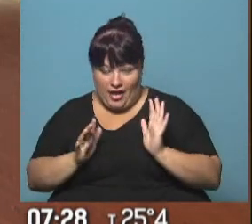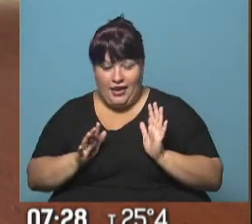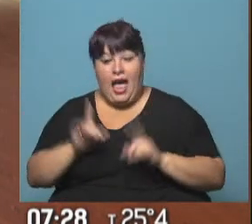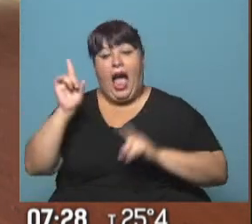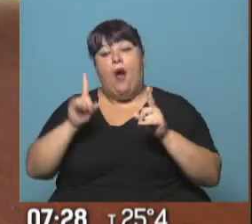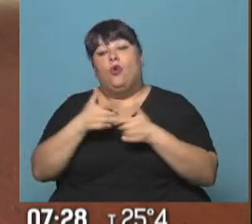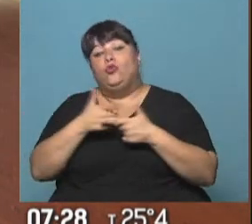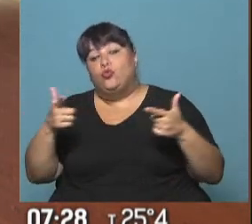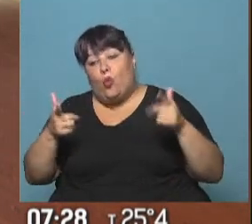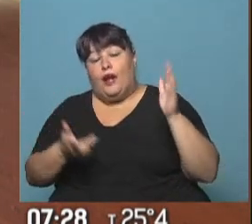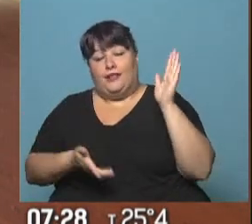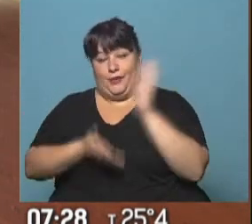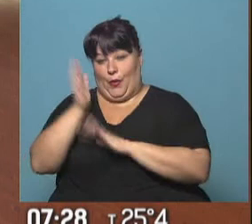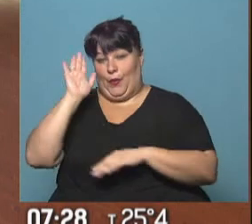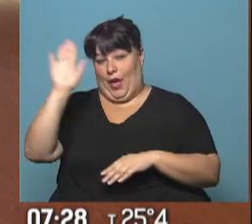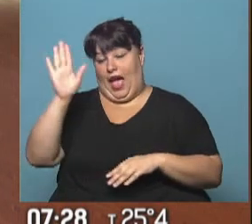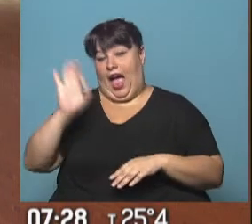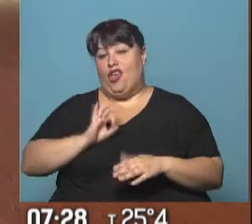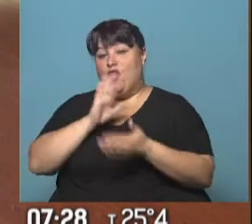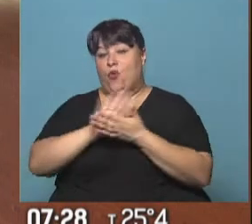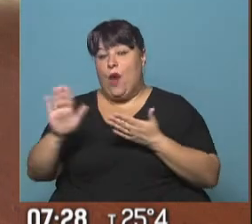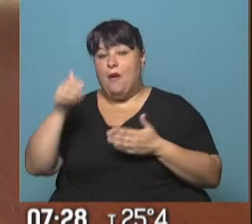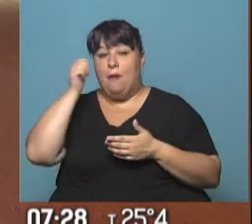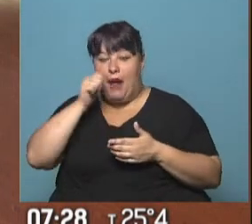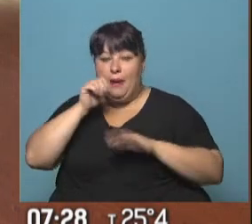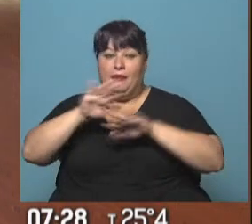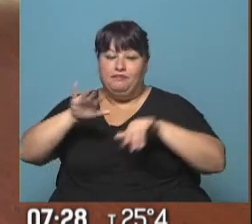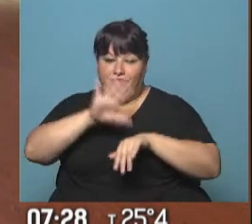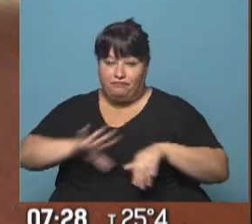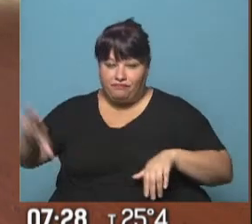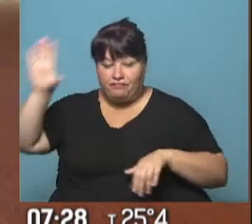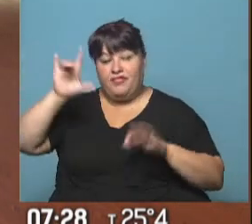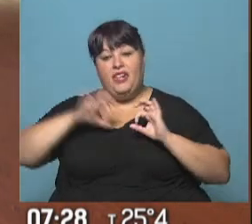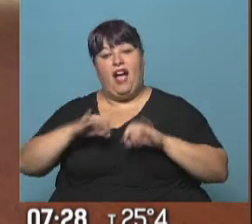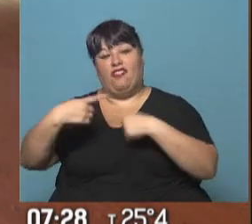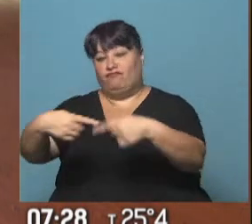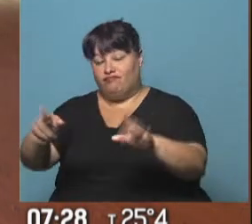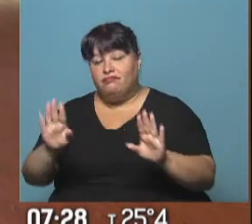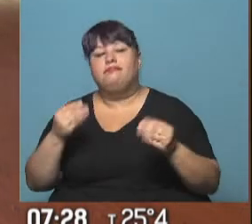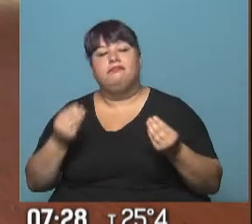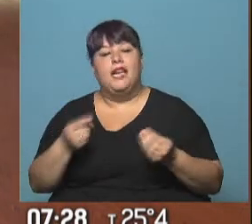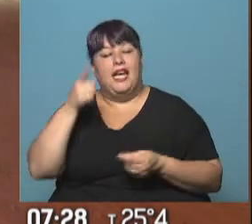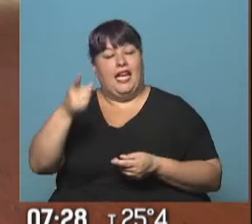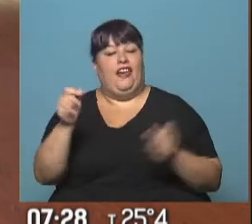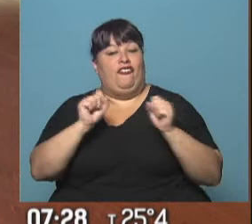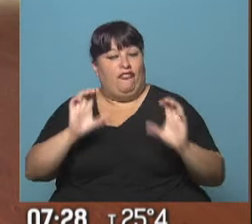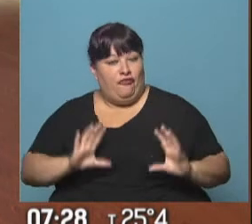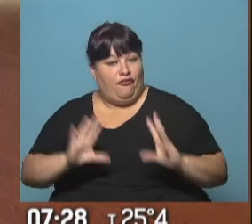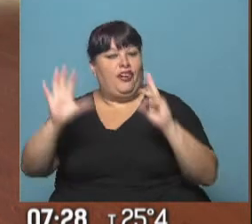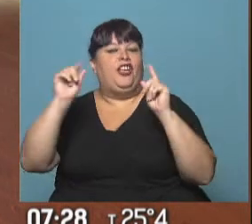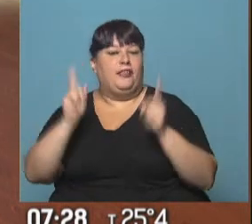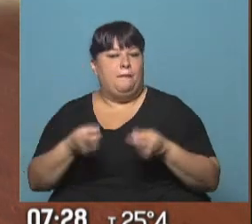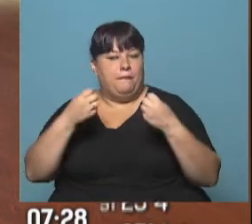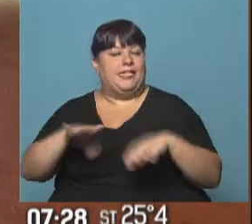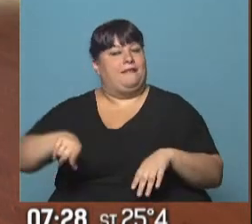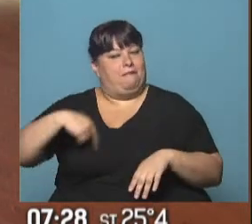aquellos afortunados que van a pasar su año nuevo en la costa y allí empalman sus vacaciones, les contamos que allí el frente frío pasará ya a